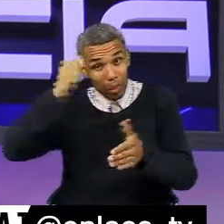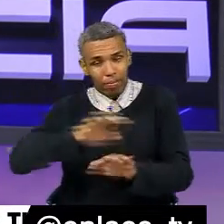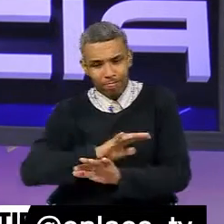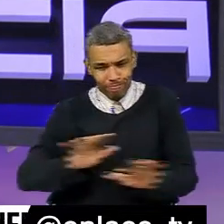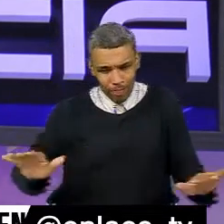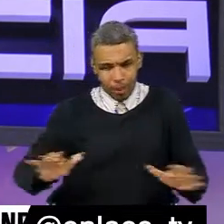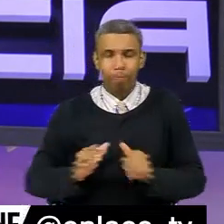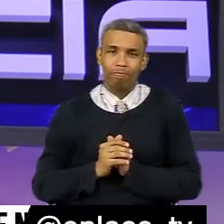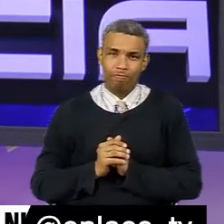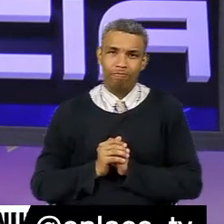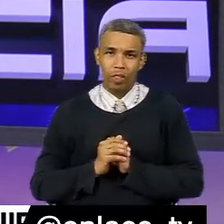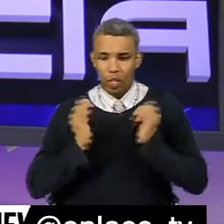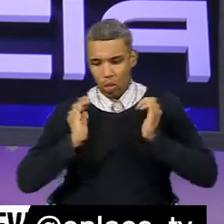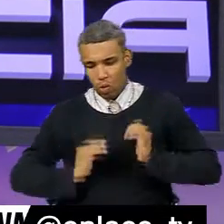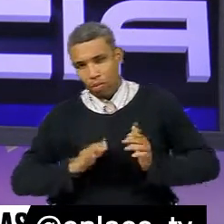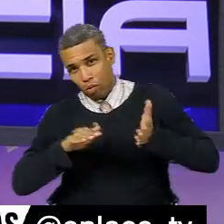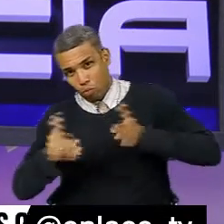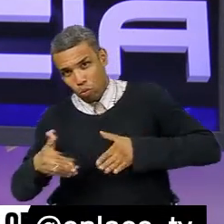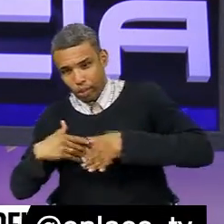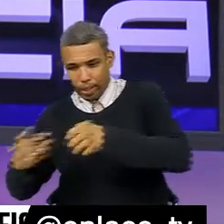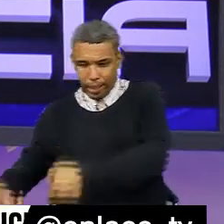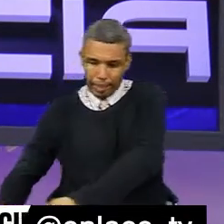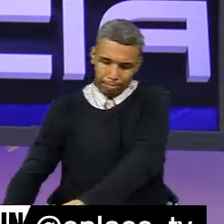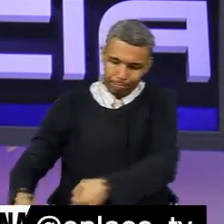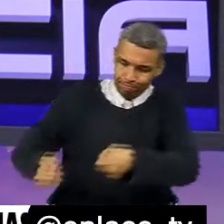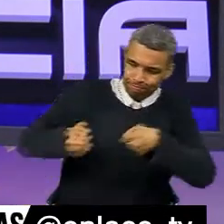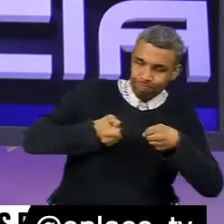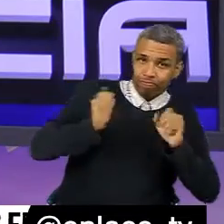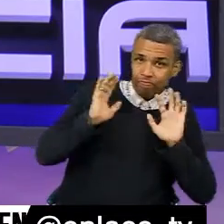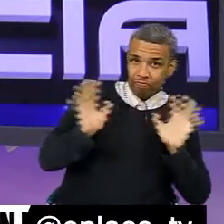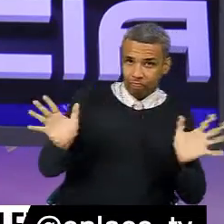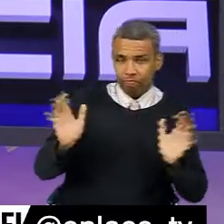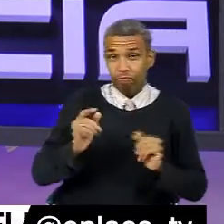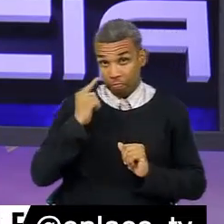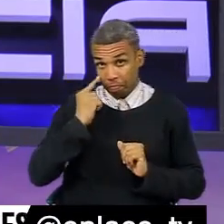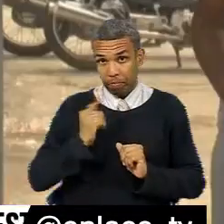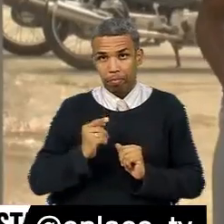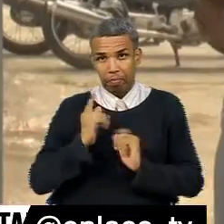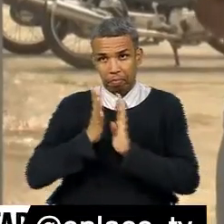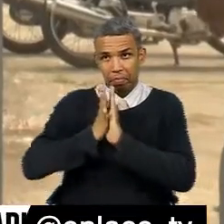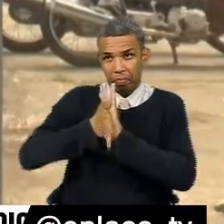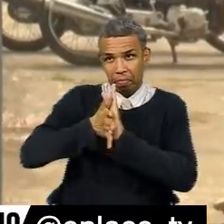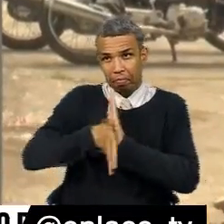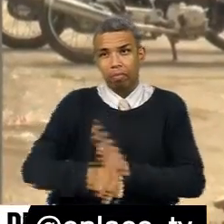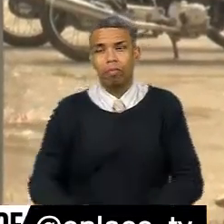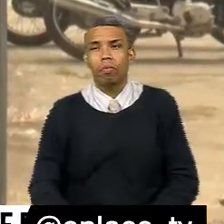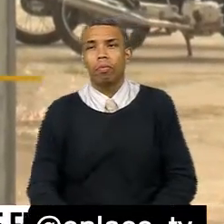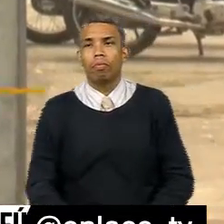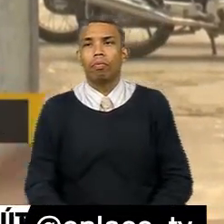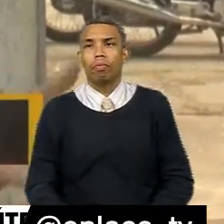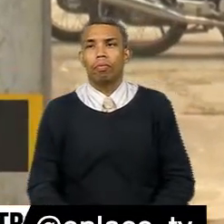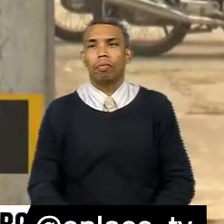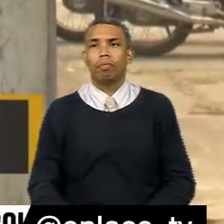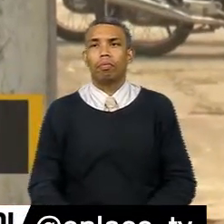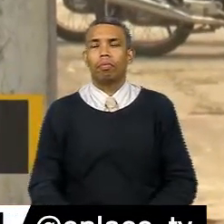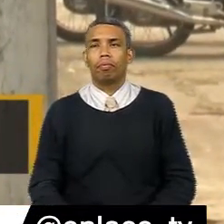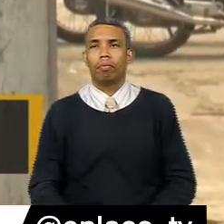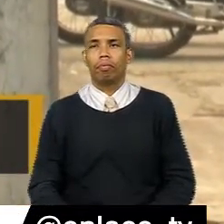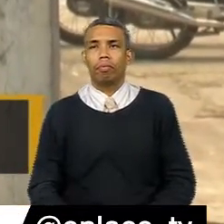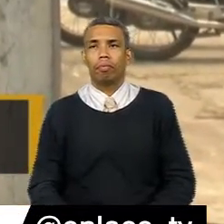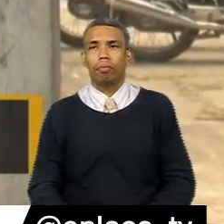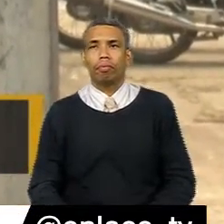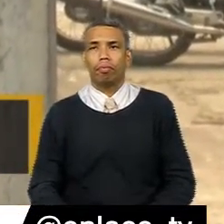encuentra con los familiares de las víctimas. Adelante, Carol, muy buenas tardes para usted. Gracias, muy buenas tardes, compañeros en estudio. A esta hora yo me encuentro